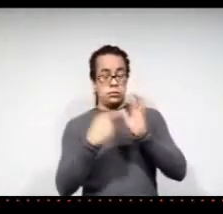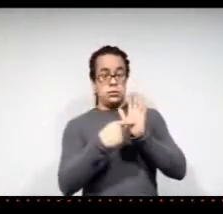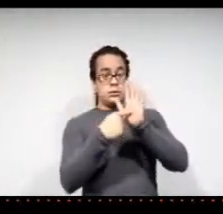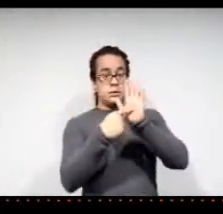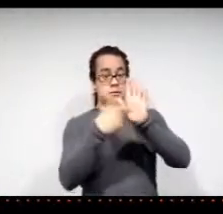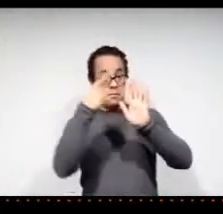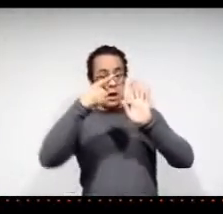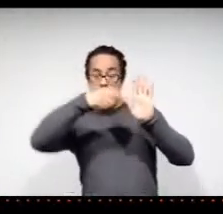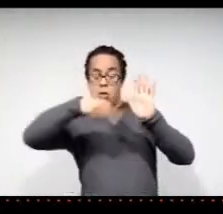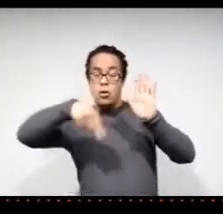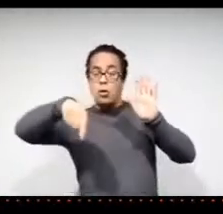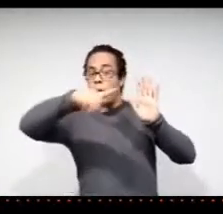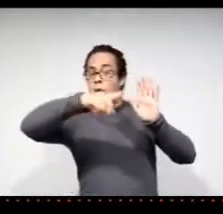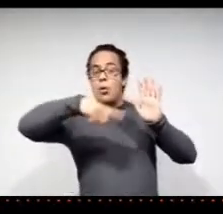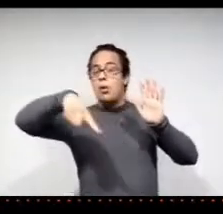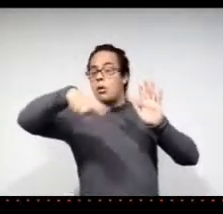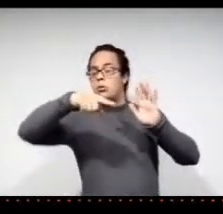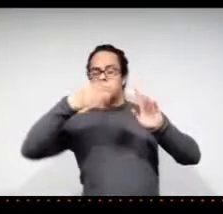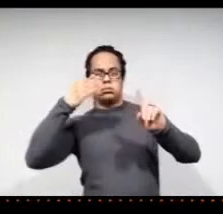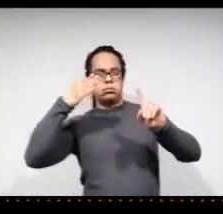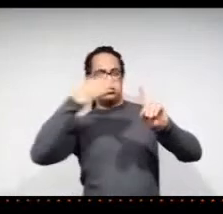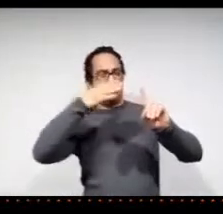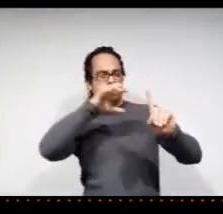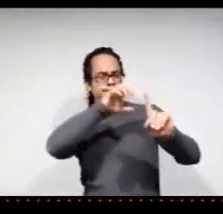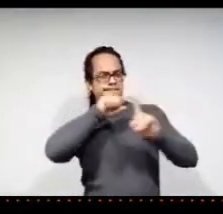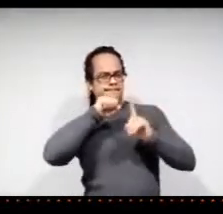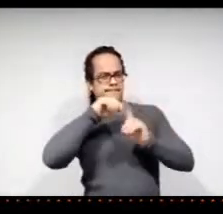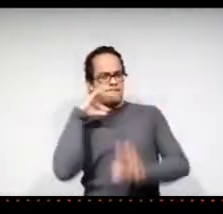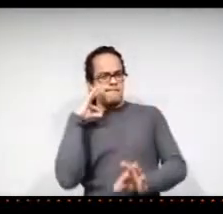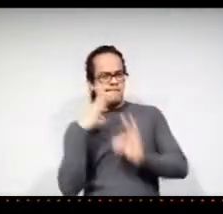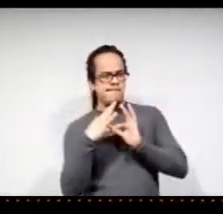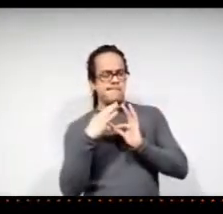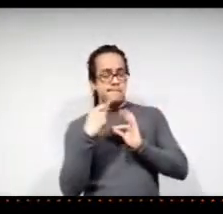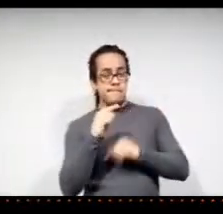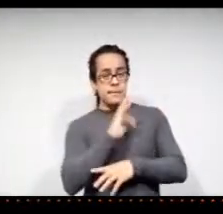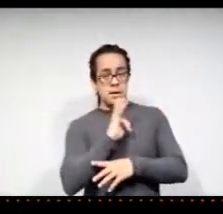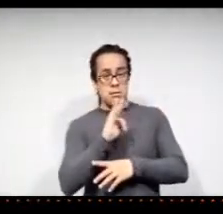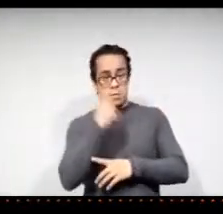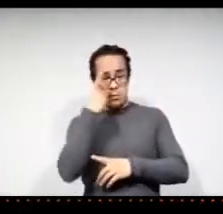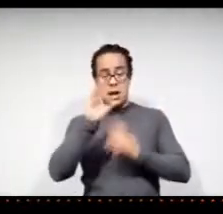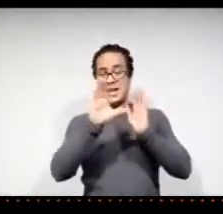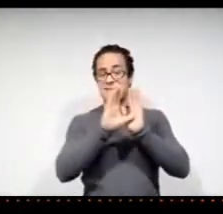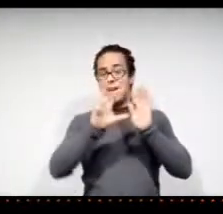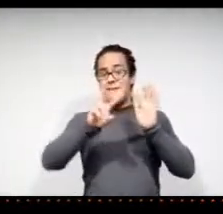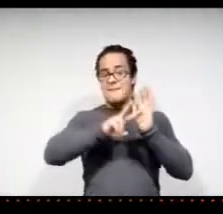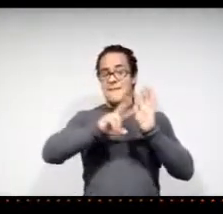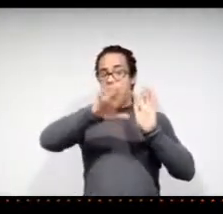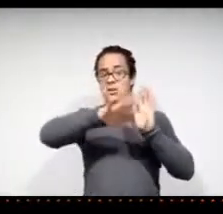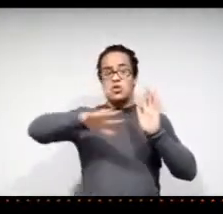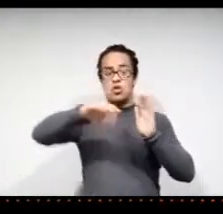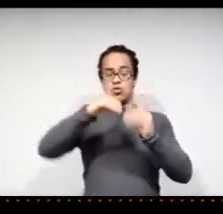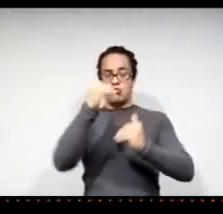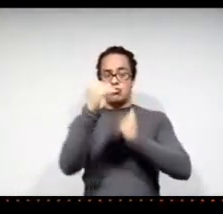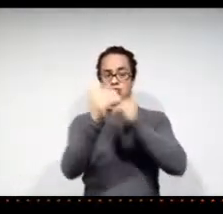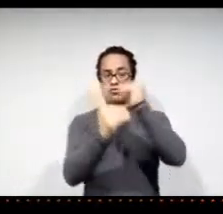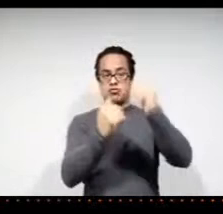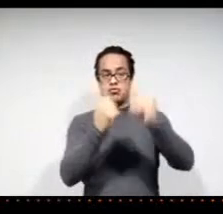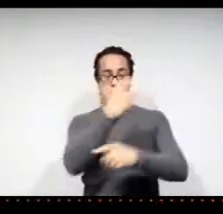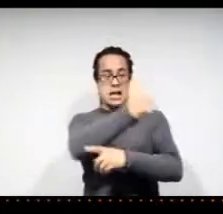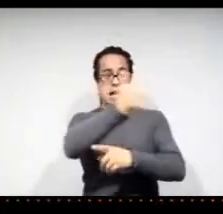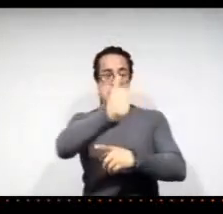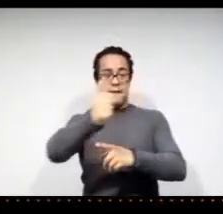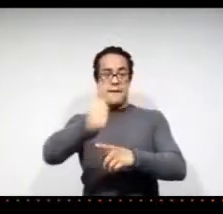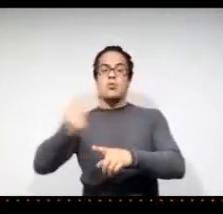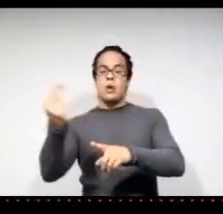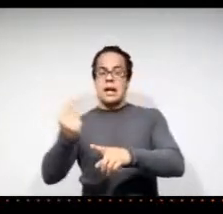la objetividad y la pertinencia del desarrollo curricular con base en las necesidades, otra vez,